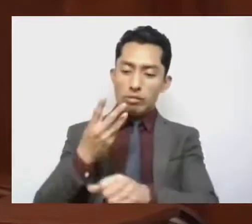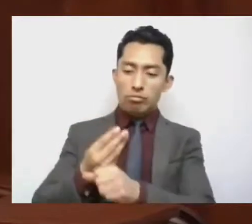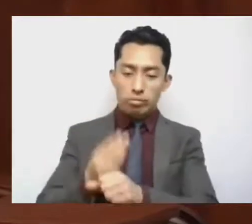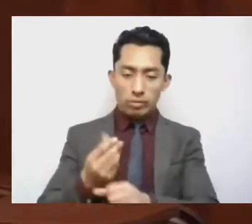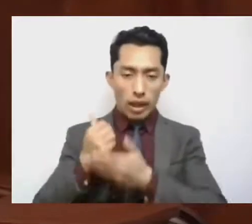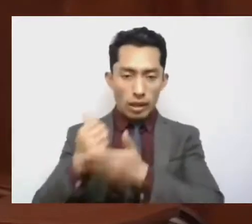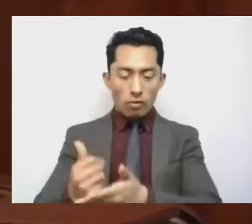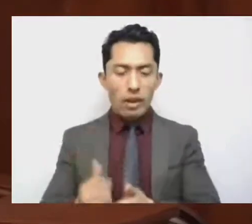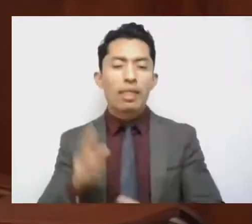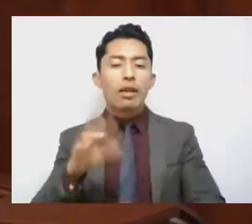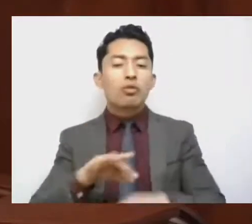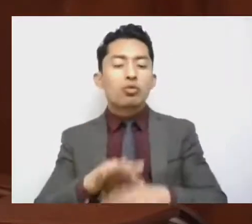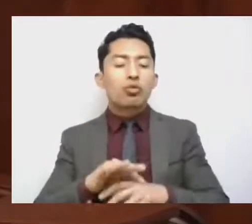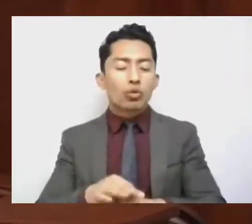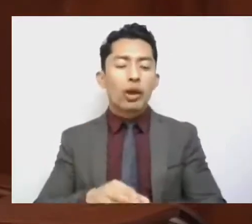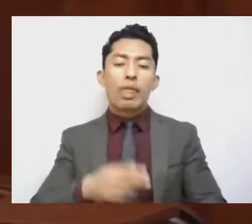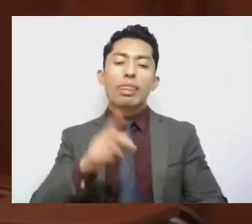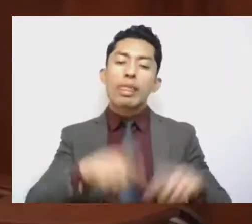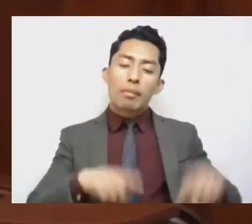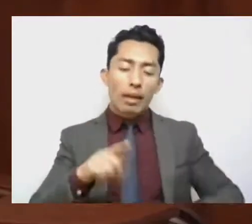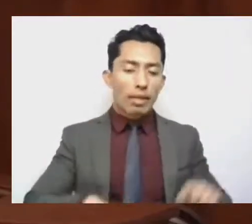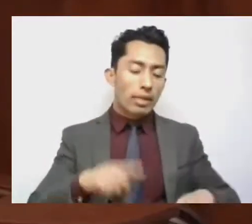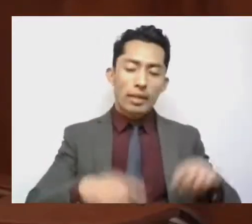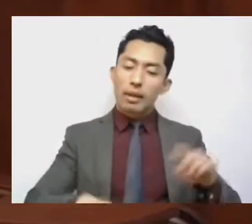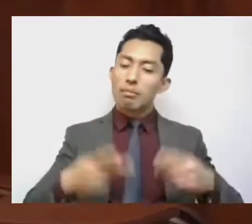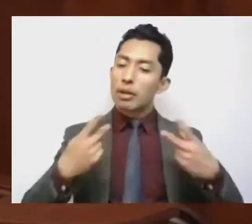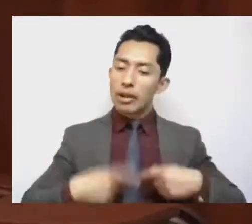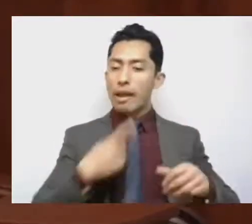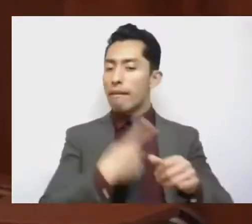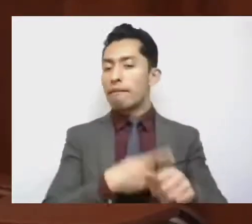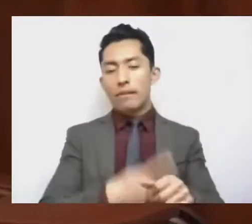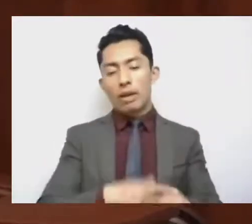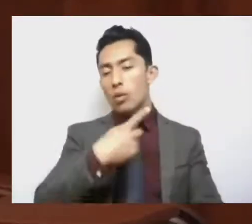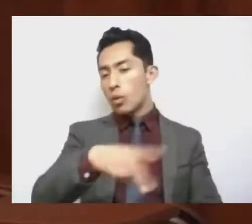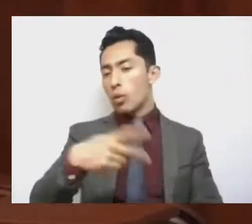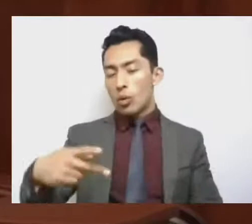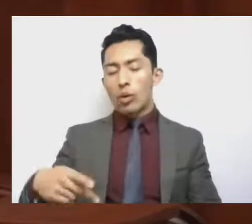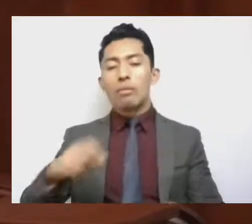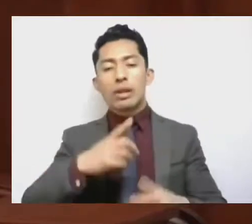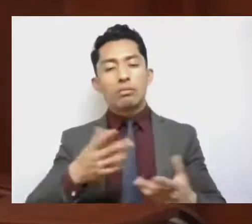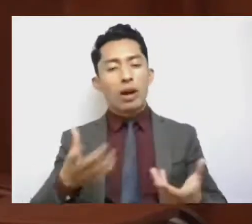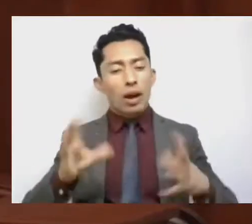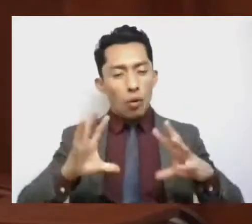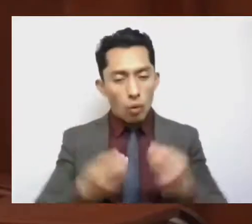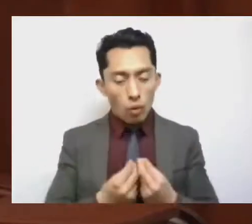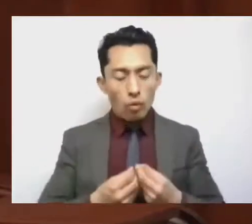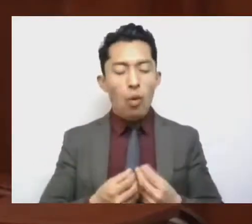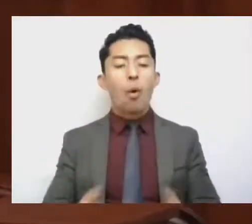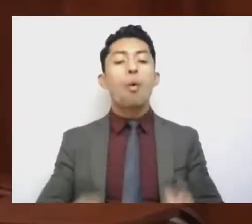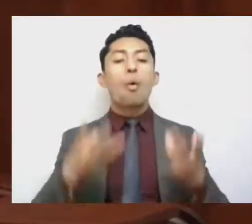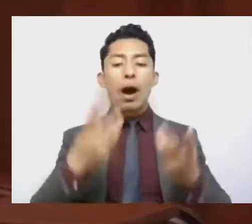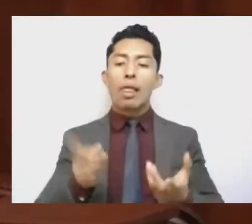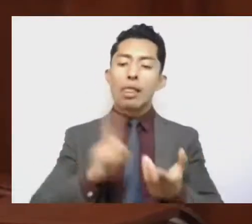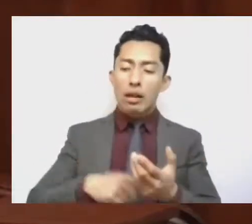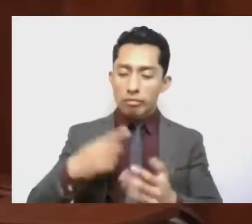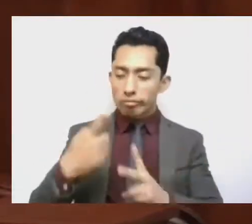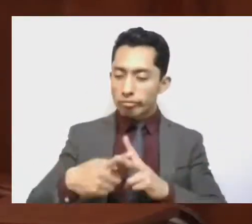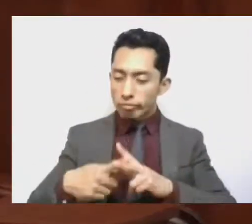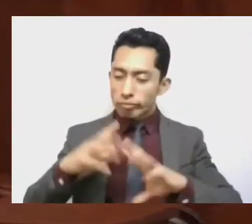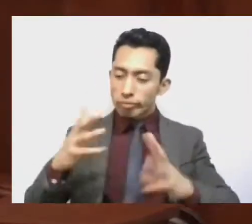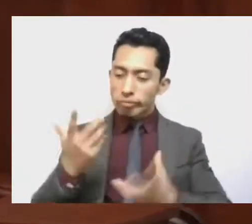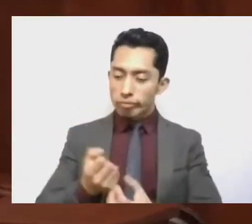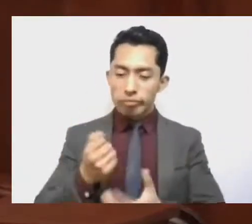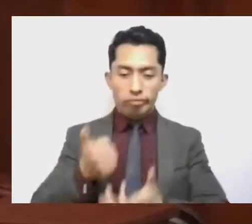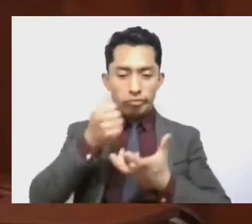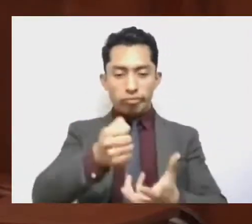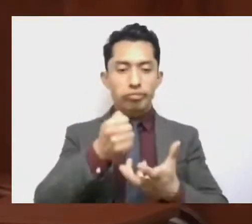la realidad de cada grupo de pacientes. Realizar cálculos de asignación presupuestal que permita no